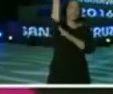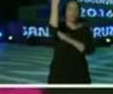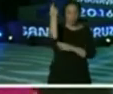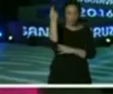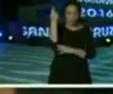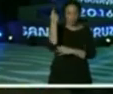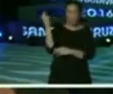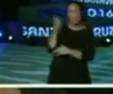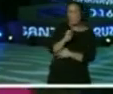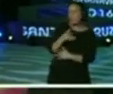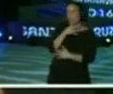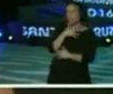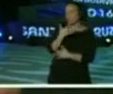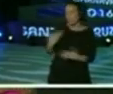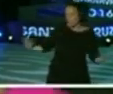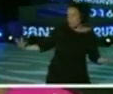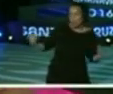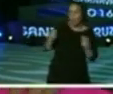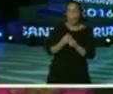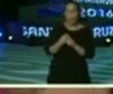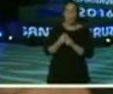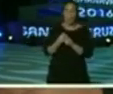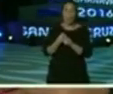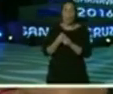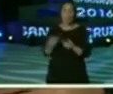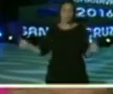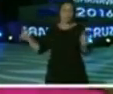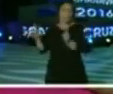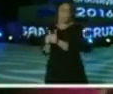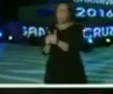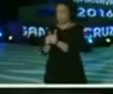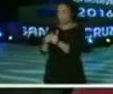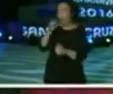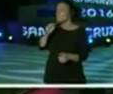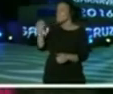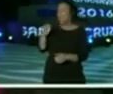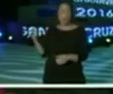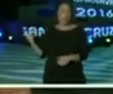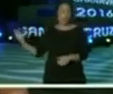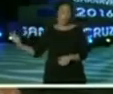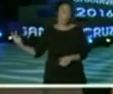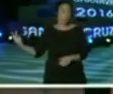Y vengo acompañado de mis dos azafatas, monísimas ellas,